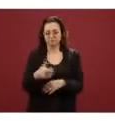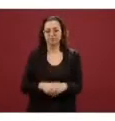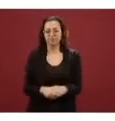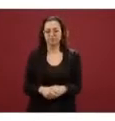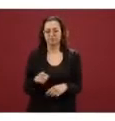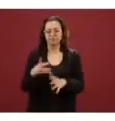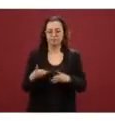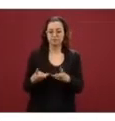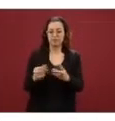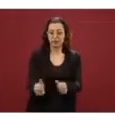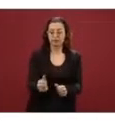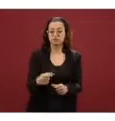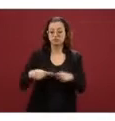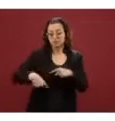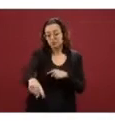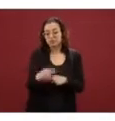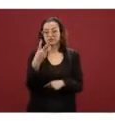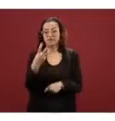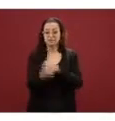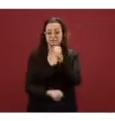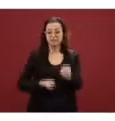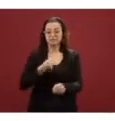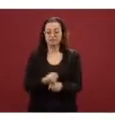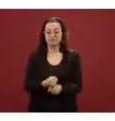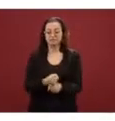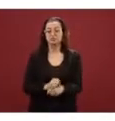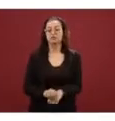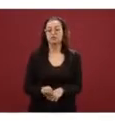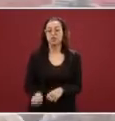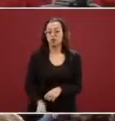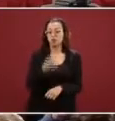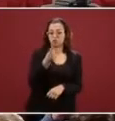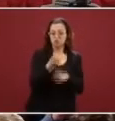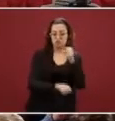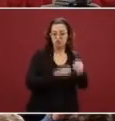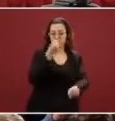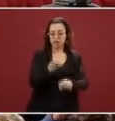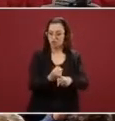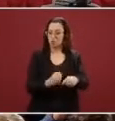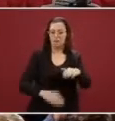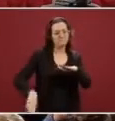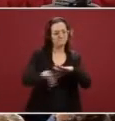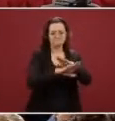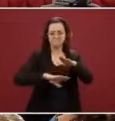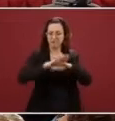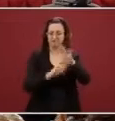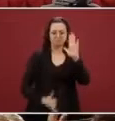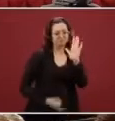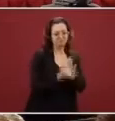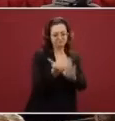inversión de ejercicio de recursos para 3 años. 2 serán considerados para construir la infraestructura básica para hacer el aeropuerto